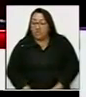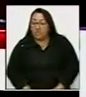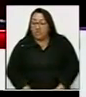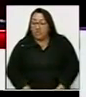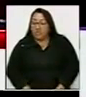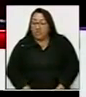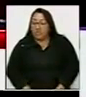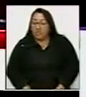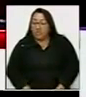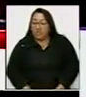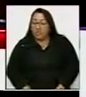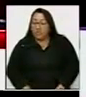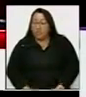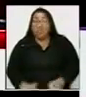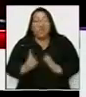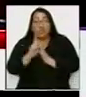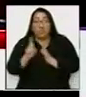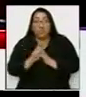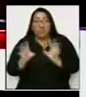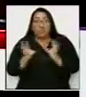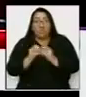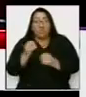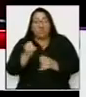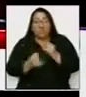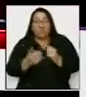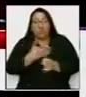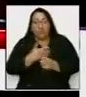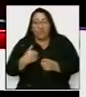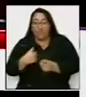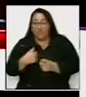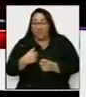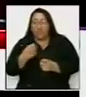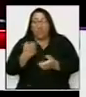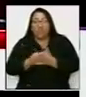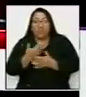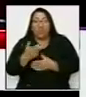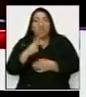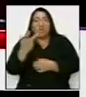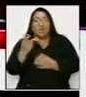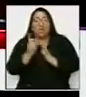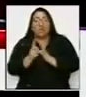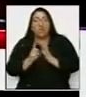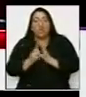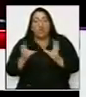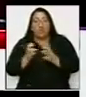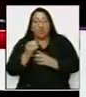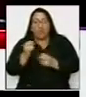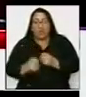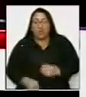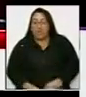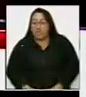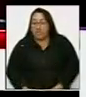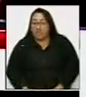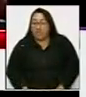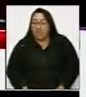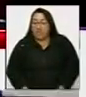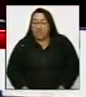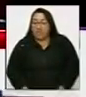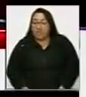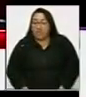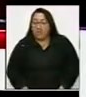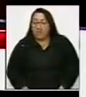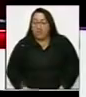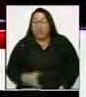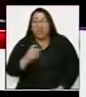las disposiciones complementarias finales, presidenta, quisiera proponer en la tercera disposición complementaria, se ha satanizado el tema de